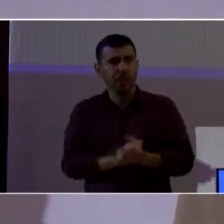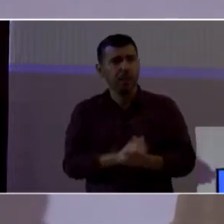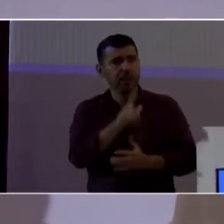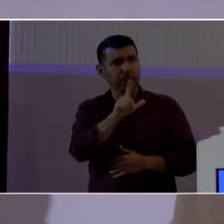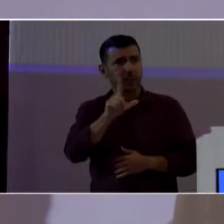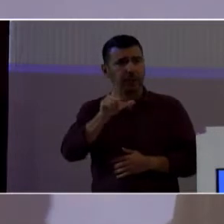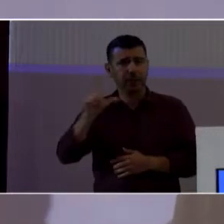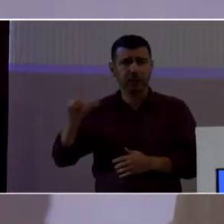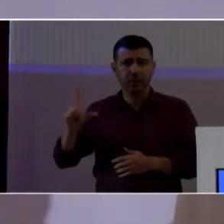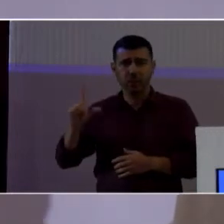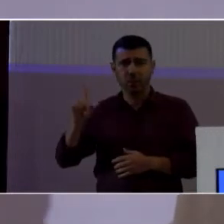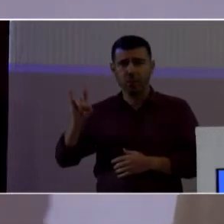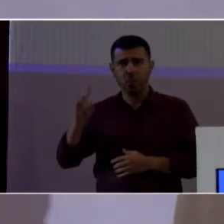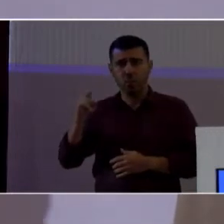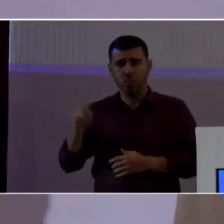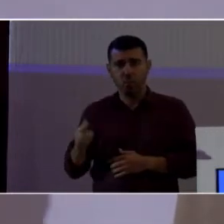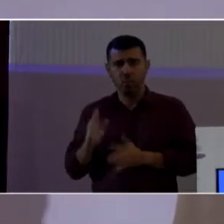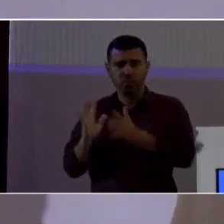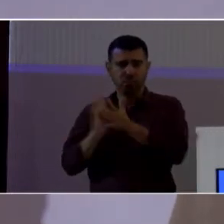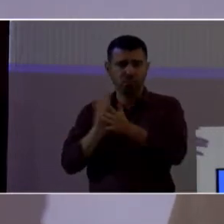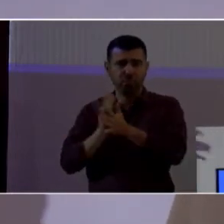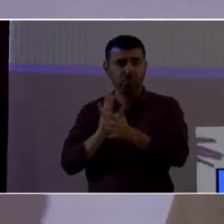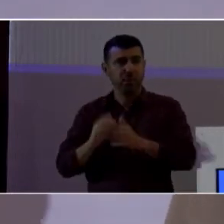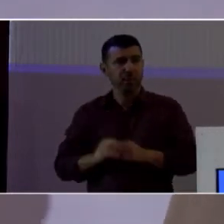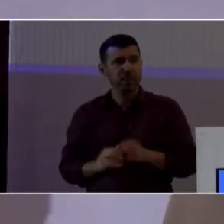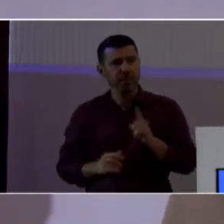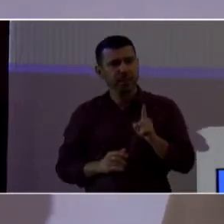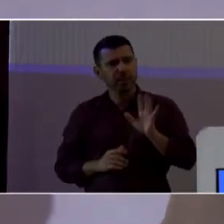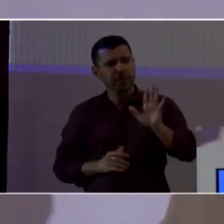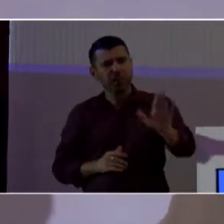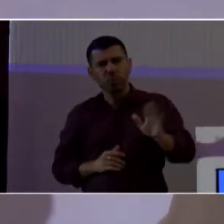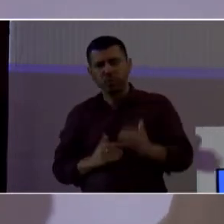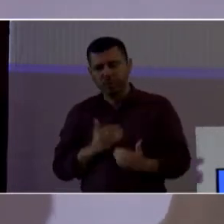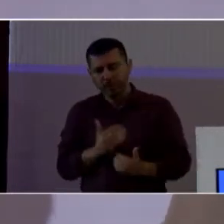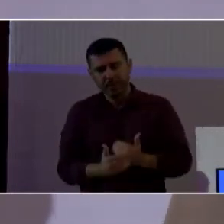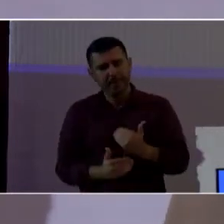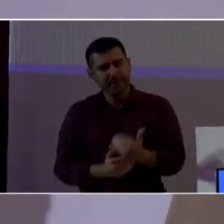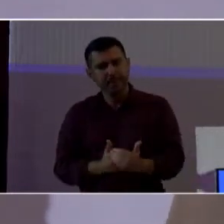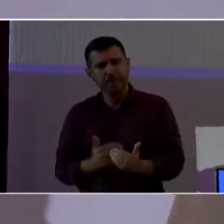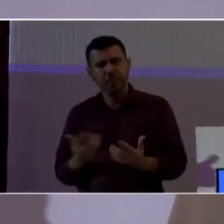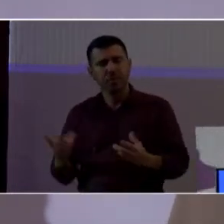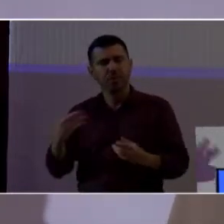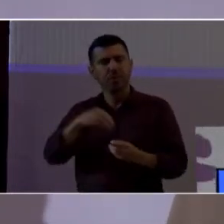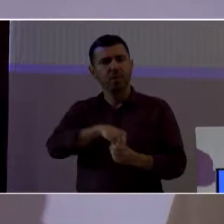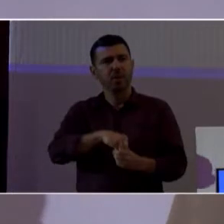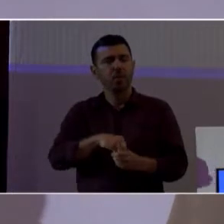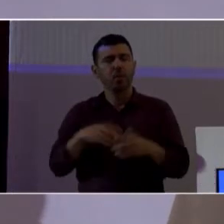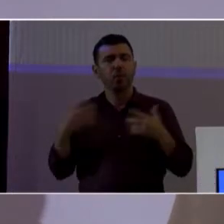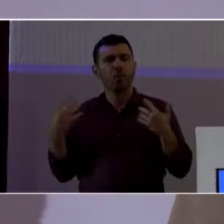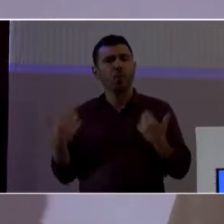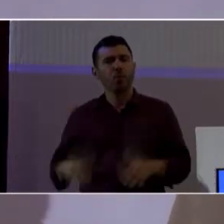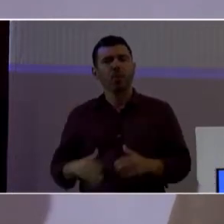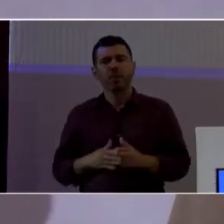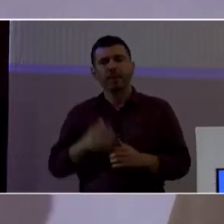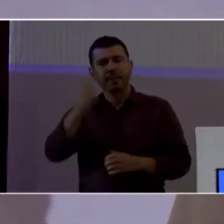Luz, ese es ese proceso de reintegración que nos dio muchas lecciones aprendidas